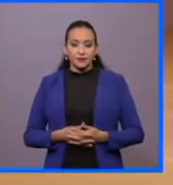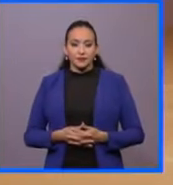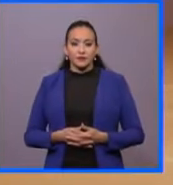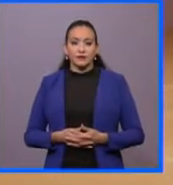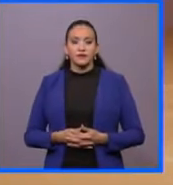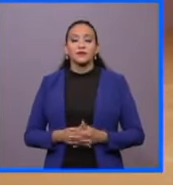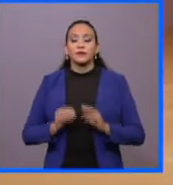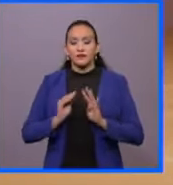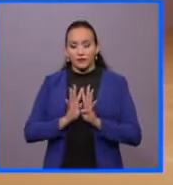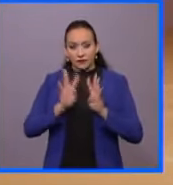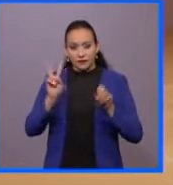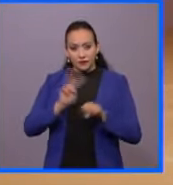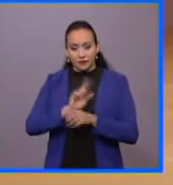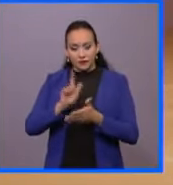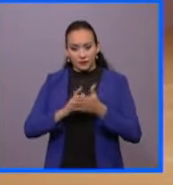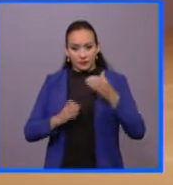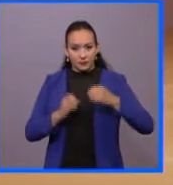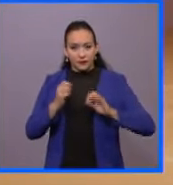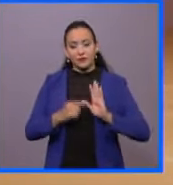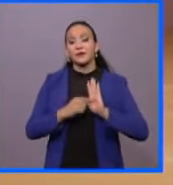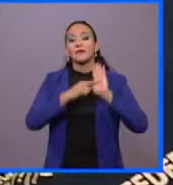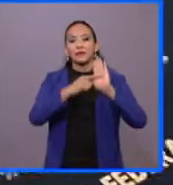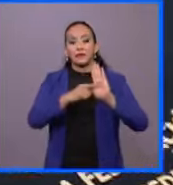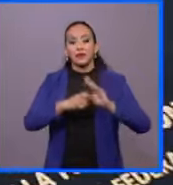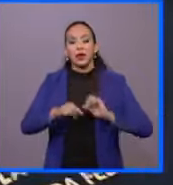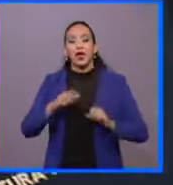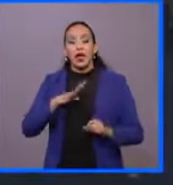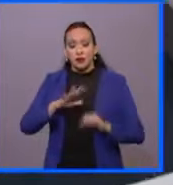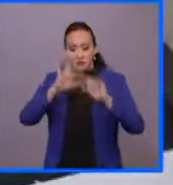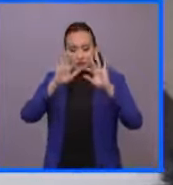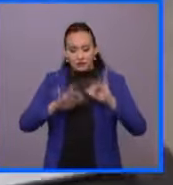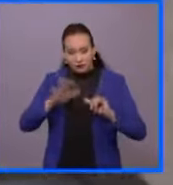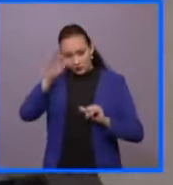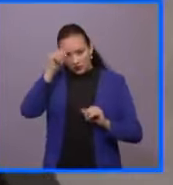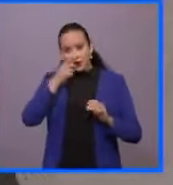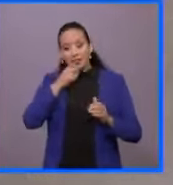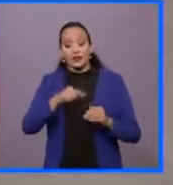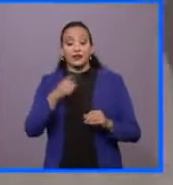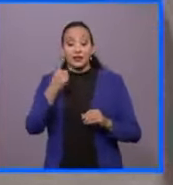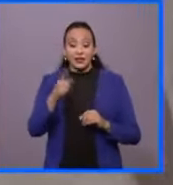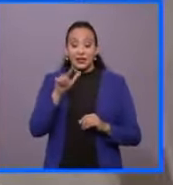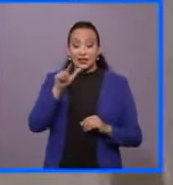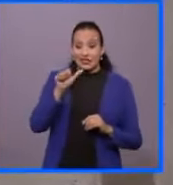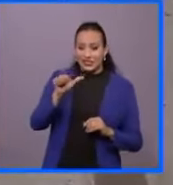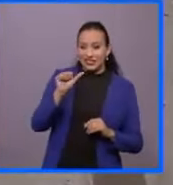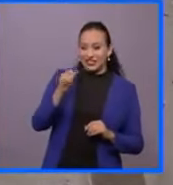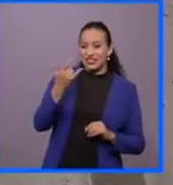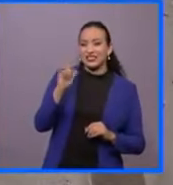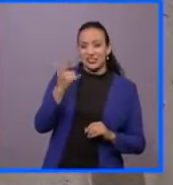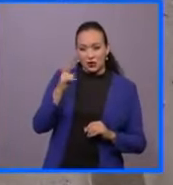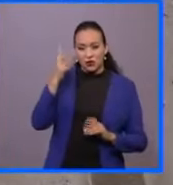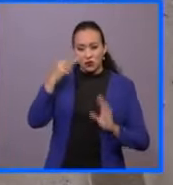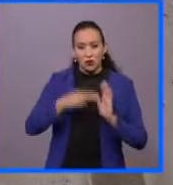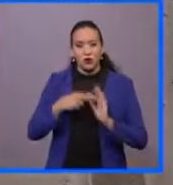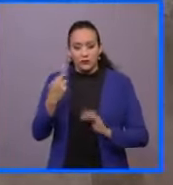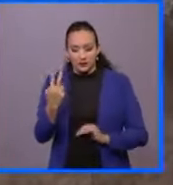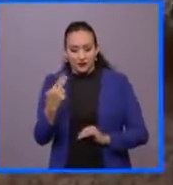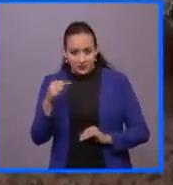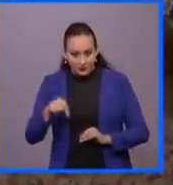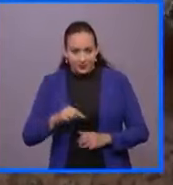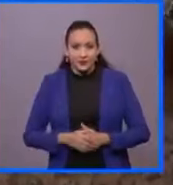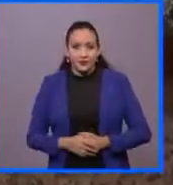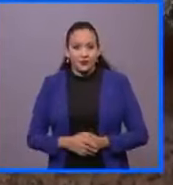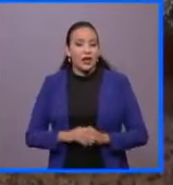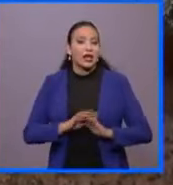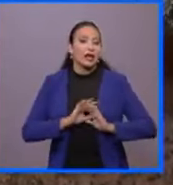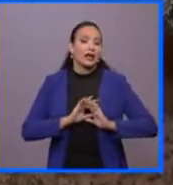Y el Consejo de la Judicatura Federal dio a conocer el acuerdo que establece que a partir del 16 de julio de 2025